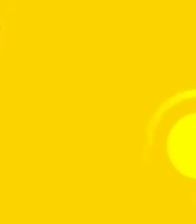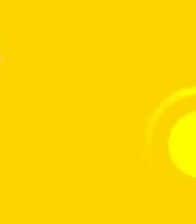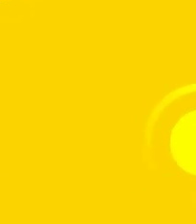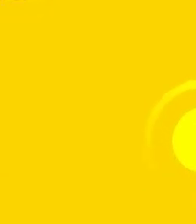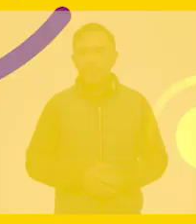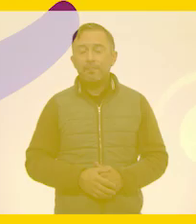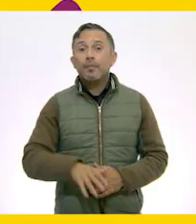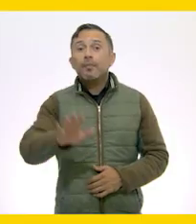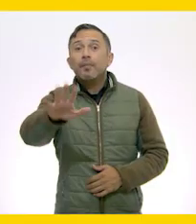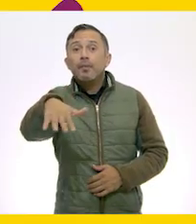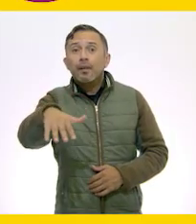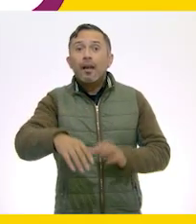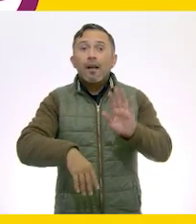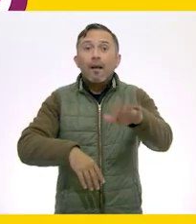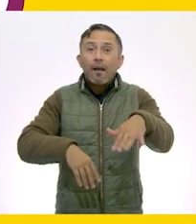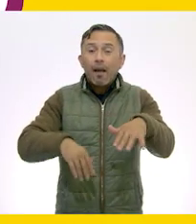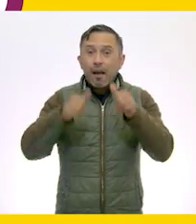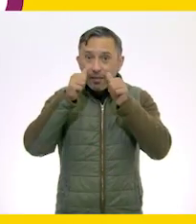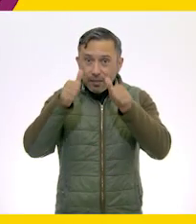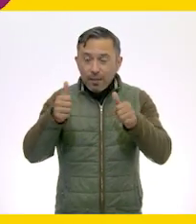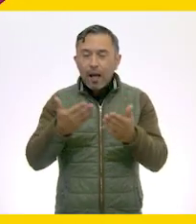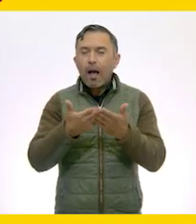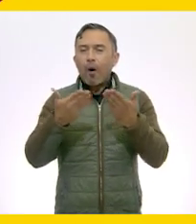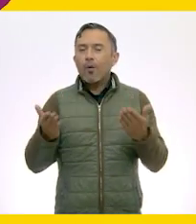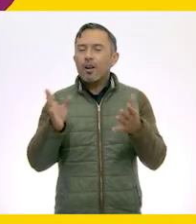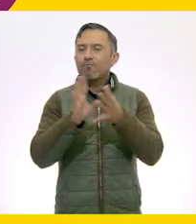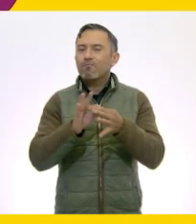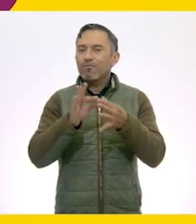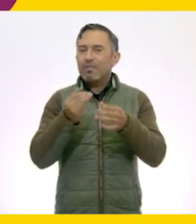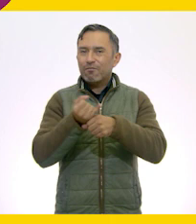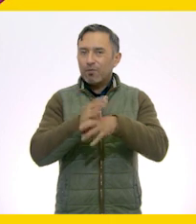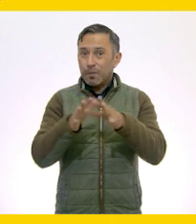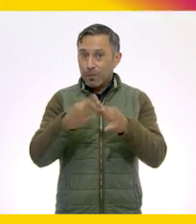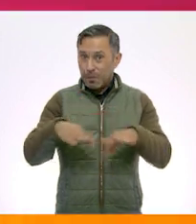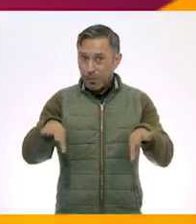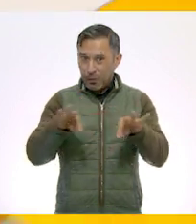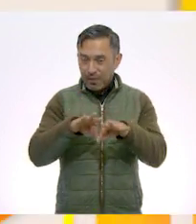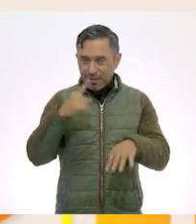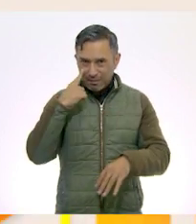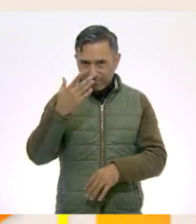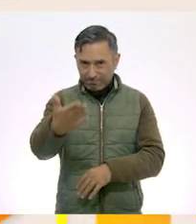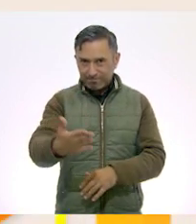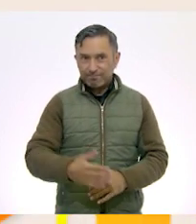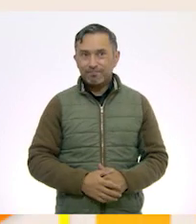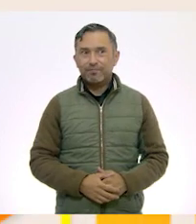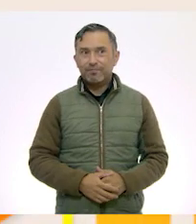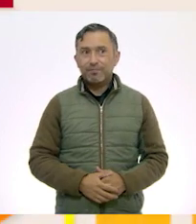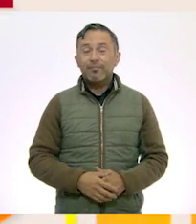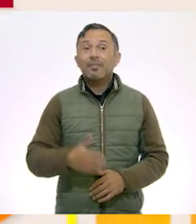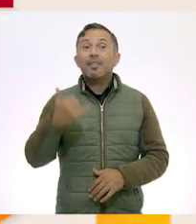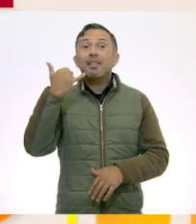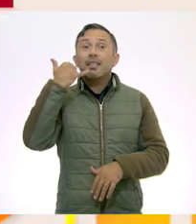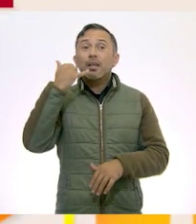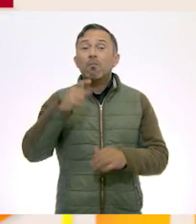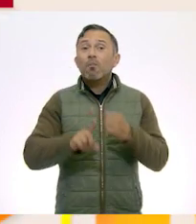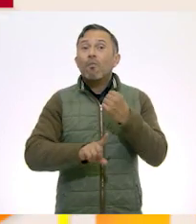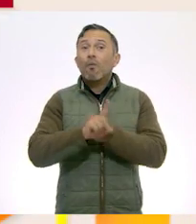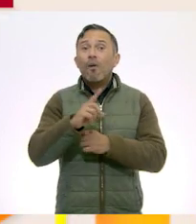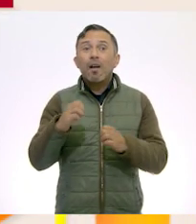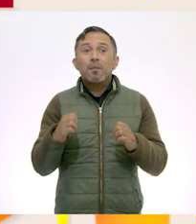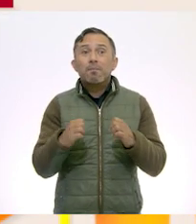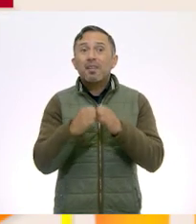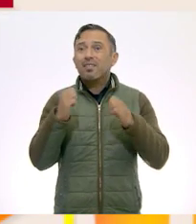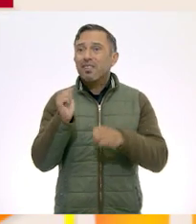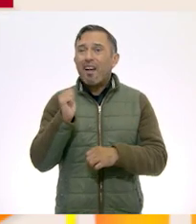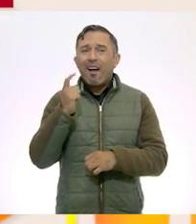¡Atención! ¡Atención! A continuación, información importante. A este número puedes llamar cuando tú o